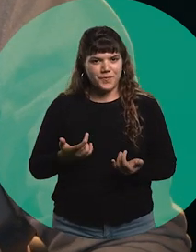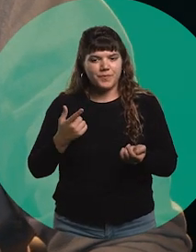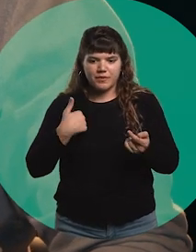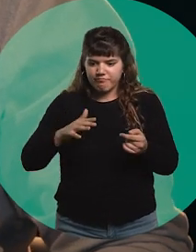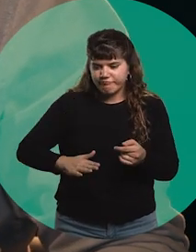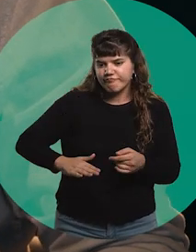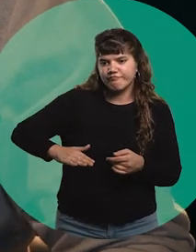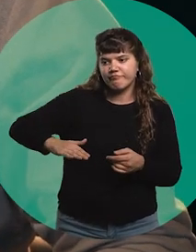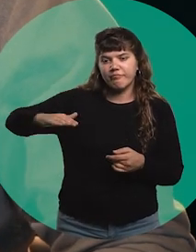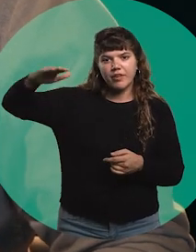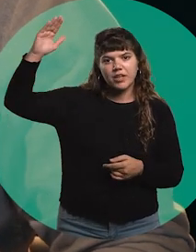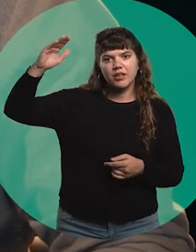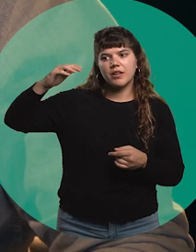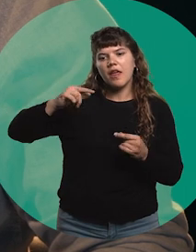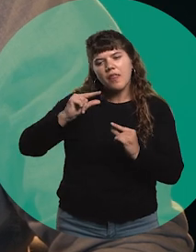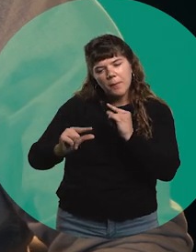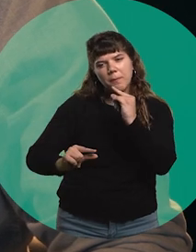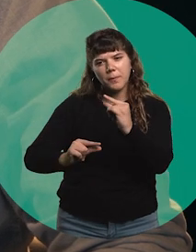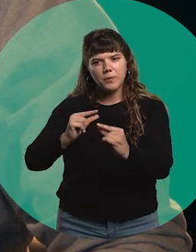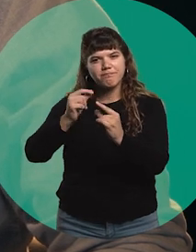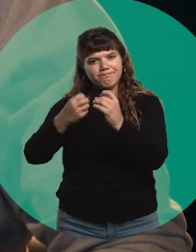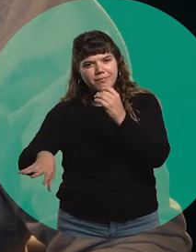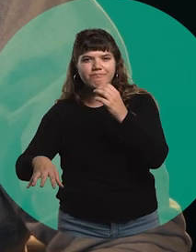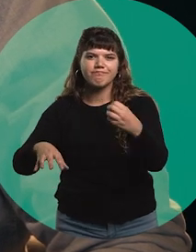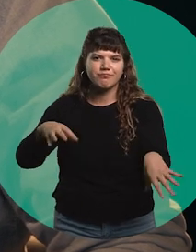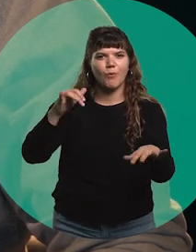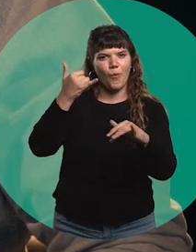crecemos y vamos perdiendo eso,